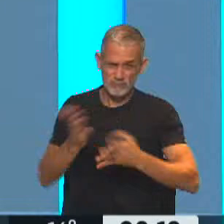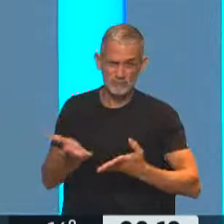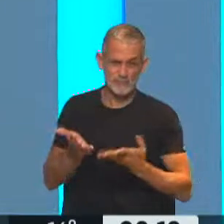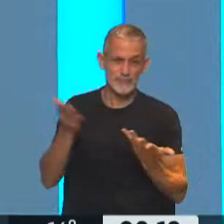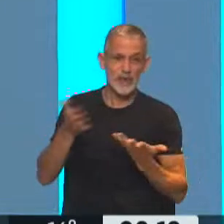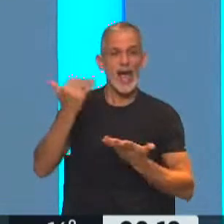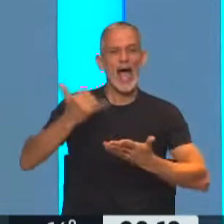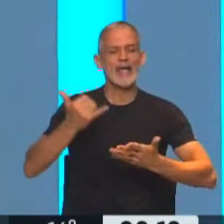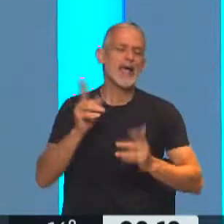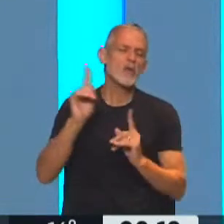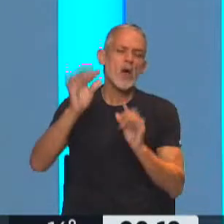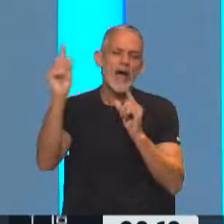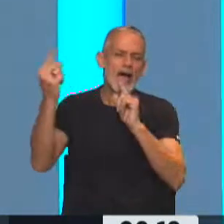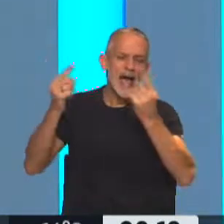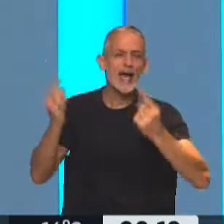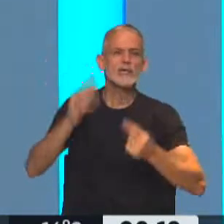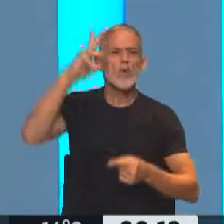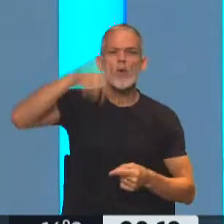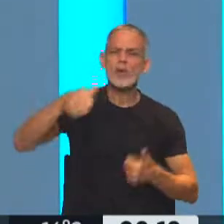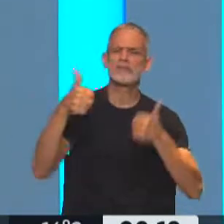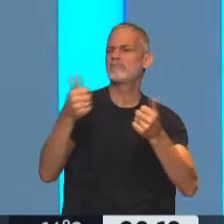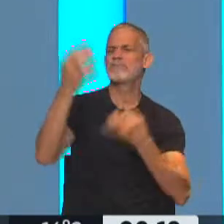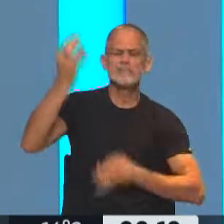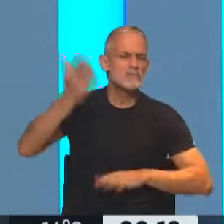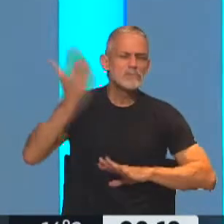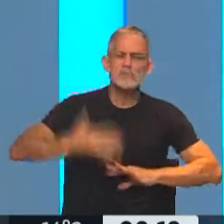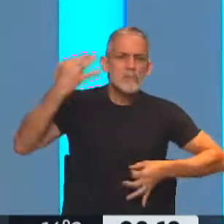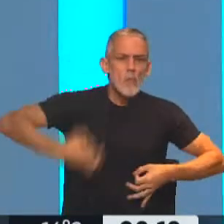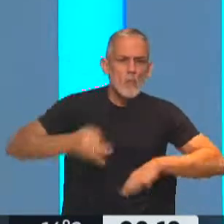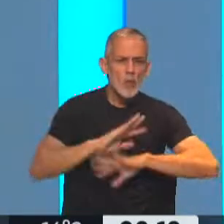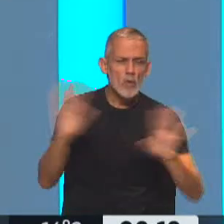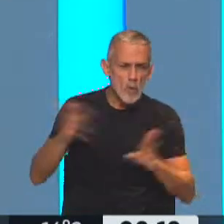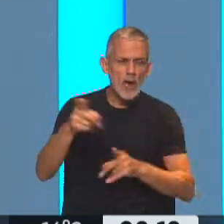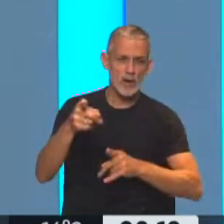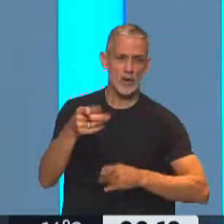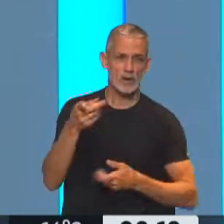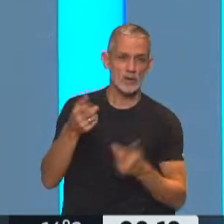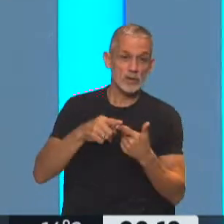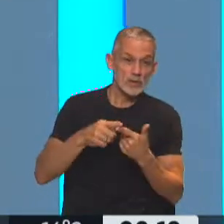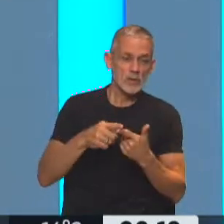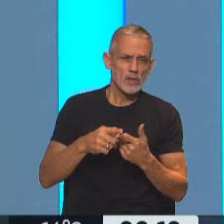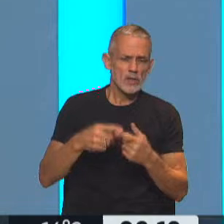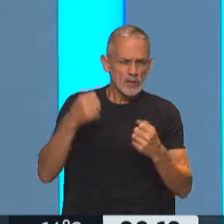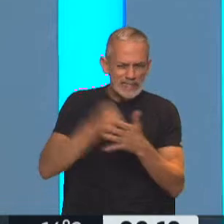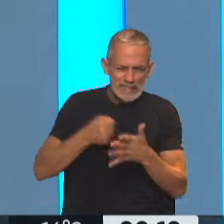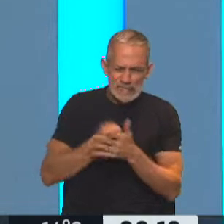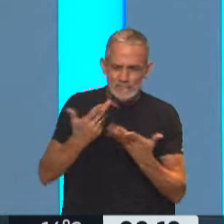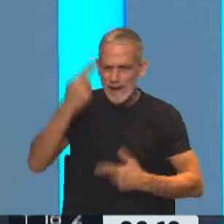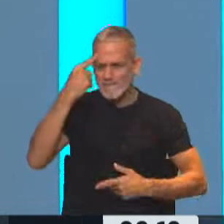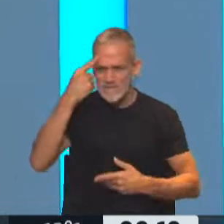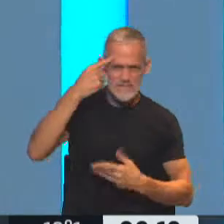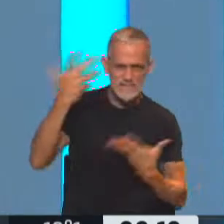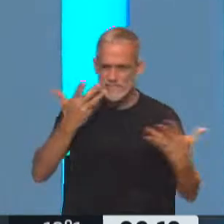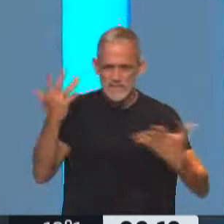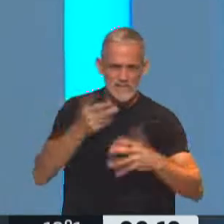de que haya casos individuales de muy buenos jueces, de muy buenos fiscales y de gente que se rompe el lomo pensando en la gente para la